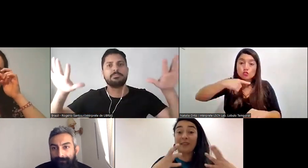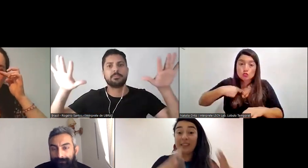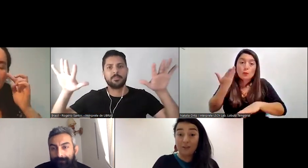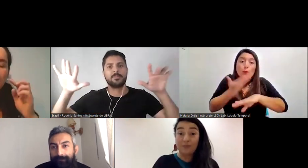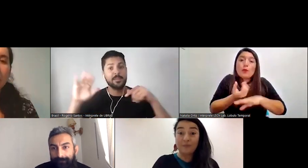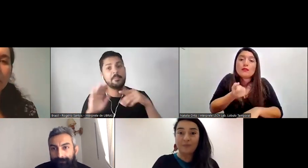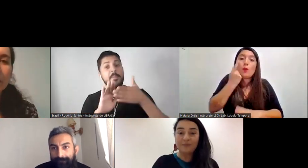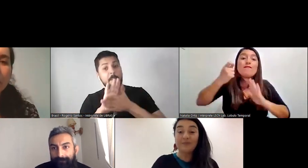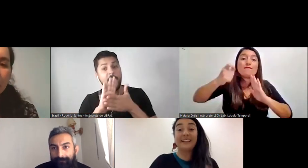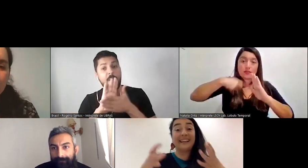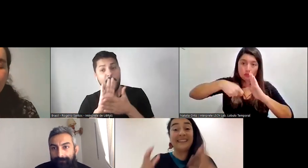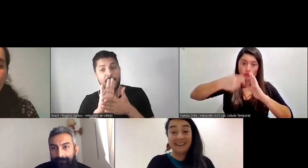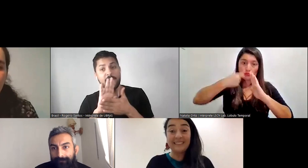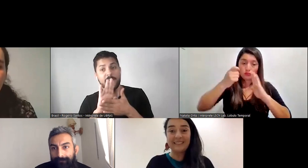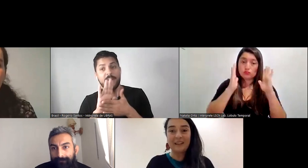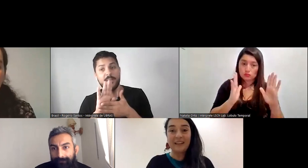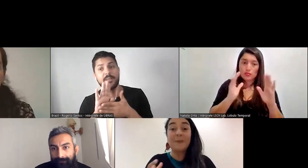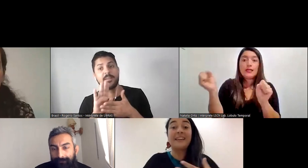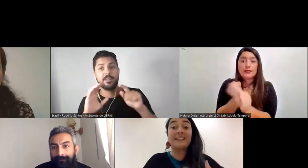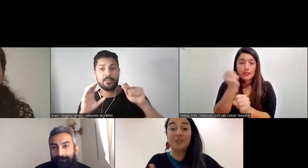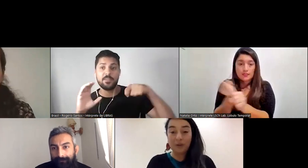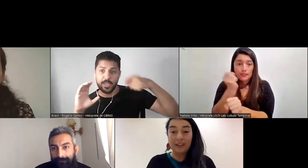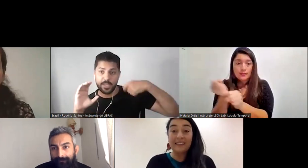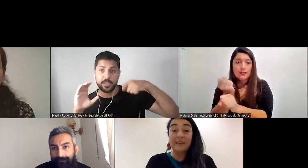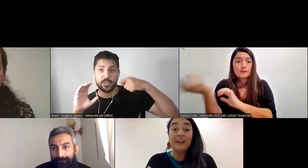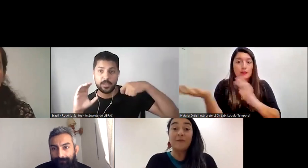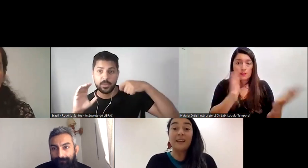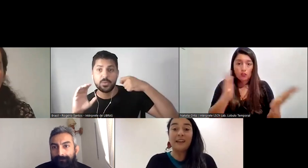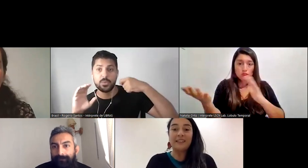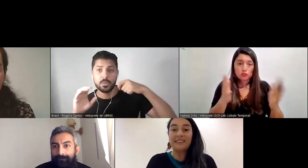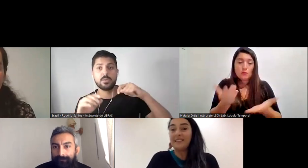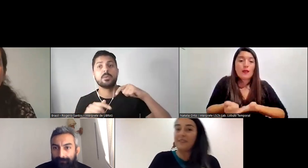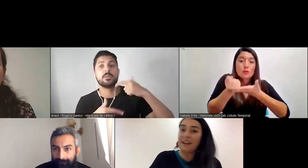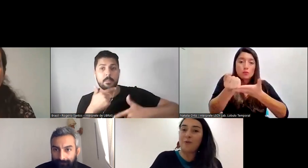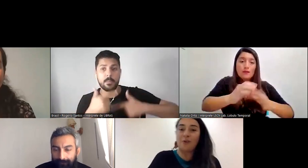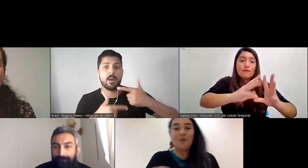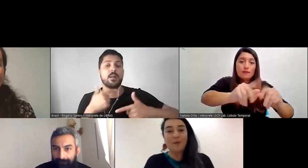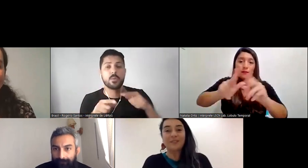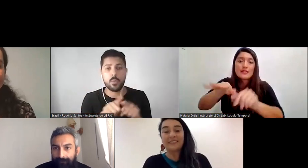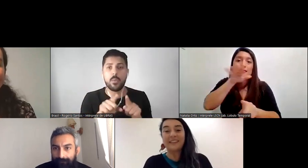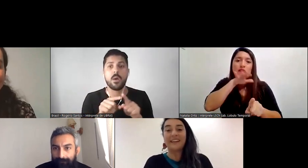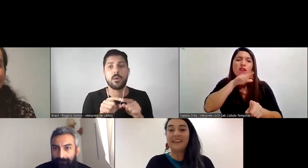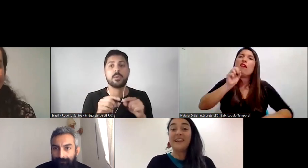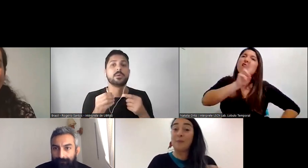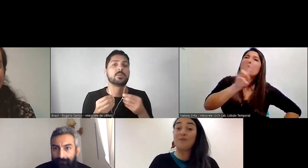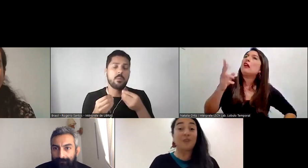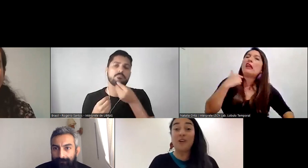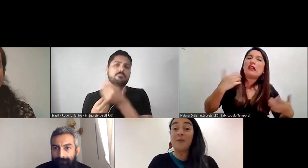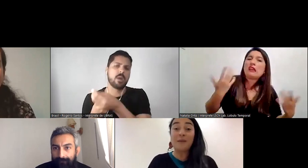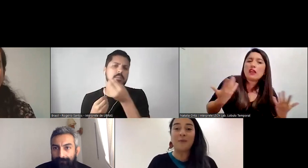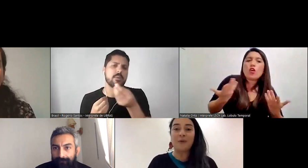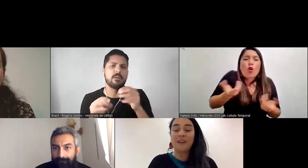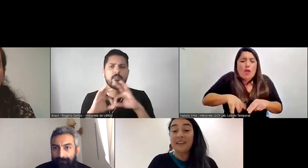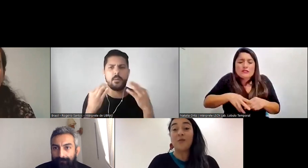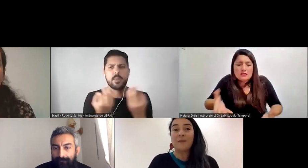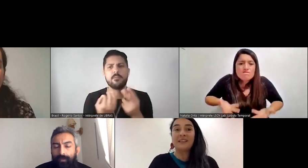hacer videos, talleres de mediación que les sirva a las familias, qué es el vernáculo, cómo lo podemos hacer, las profesoras lo